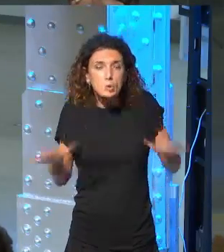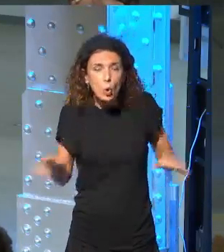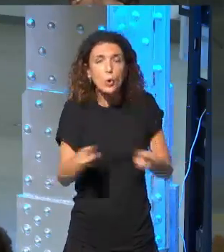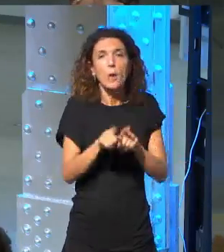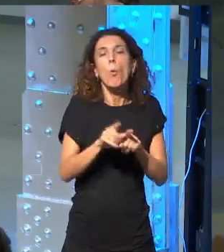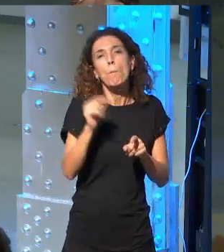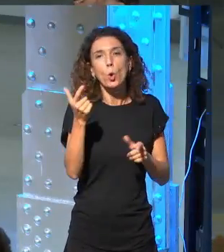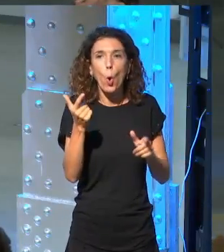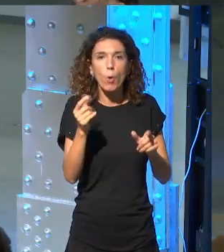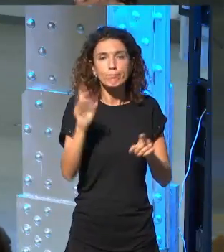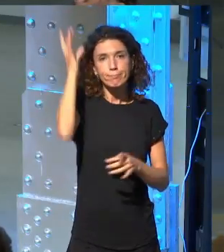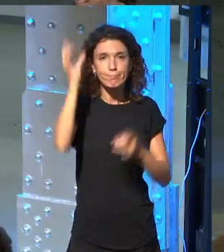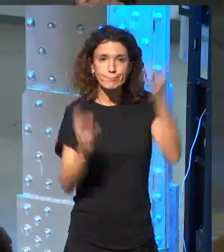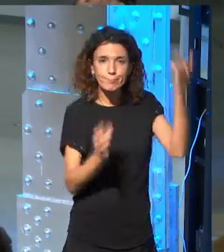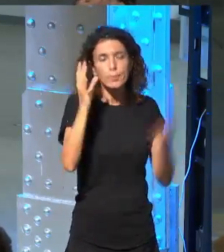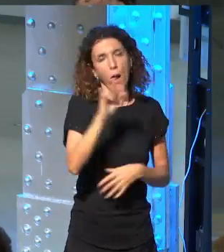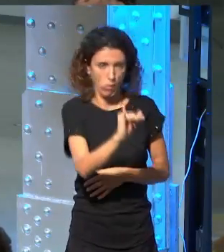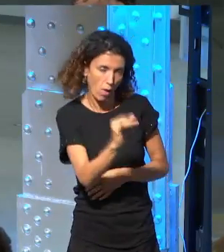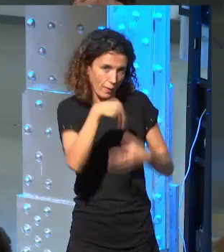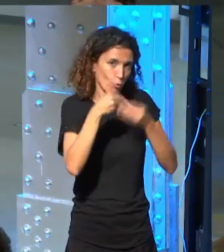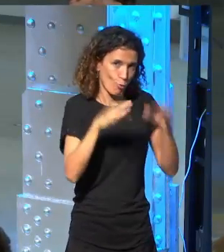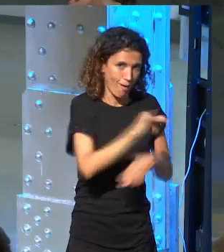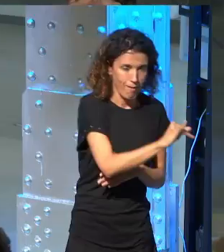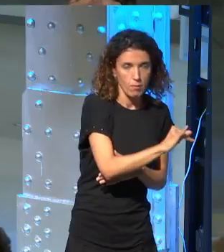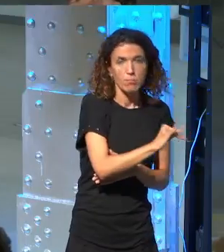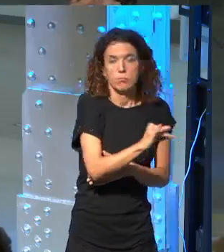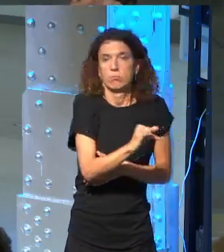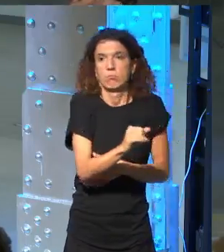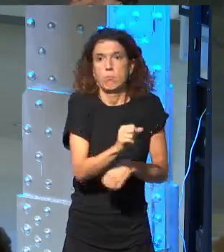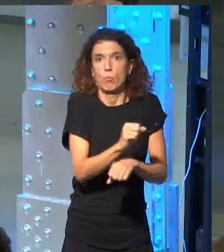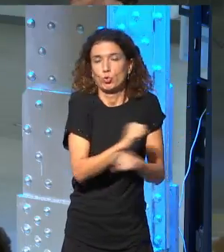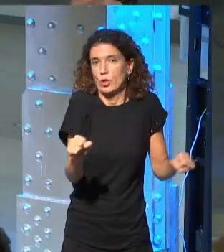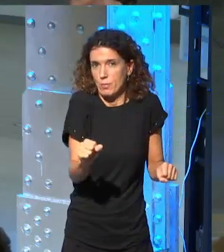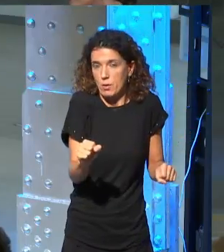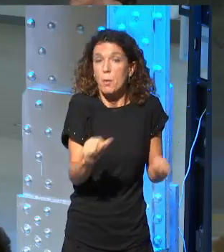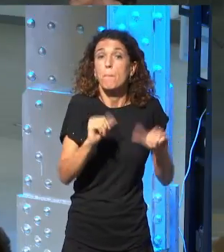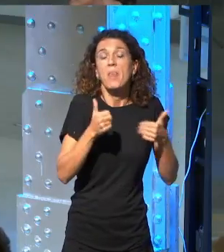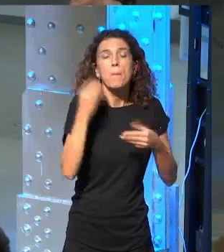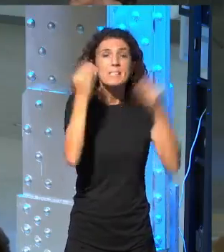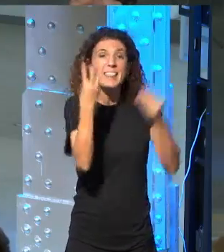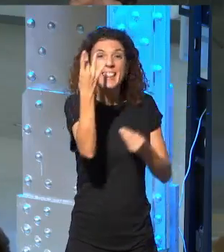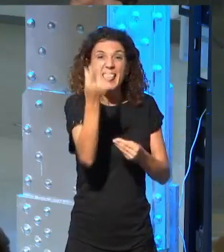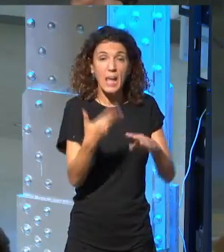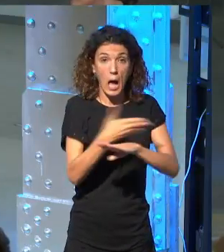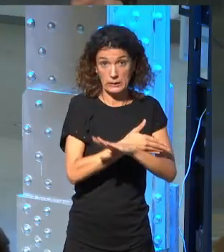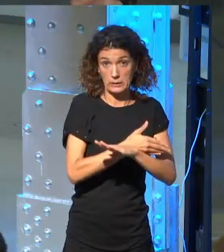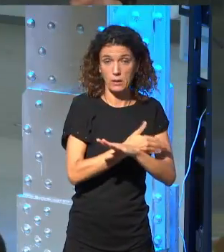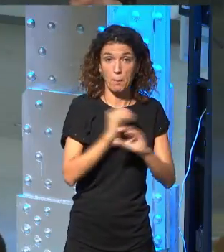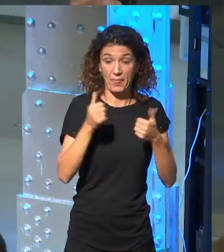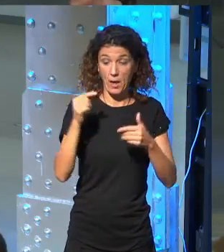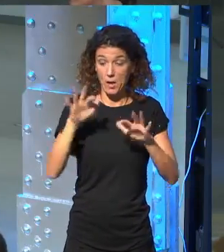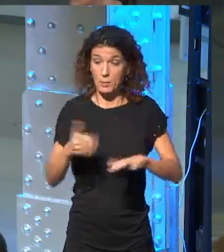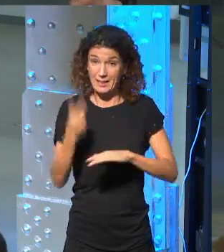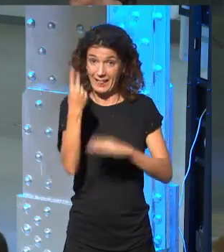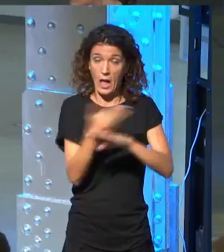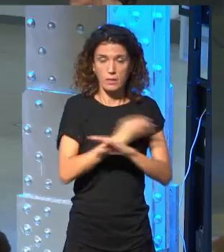un margen de improvisación que por un lado era imposible que no lo tuviera, porque como digo, esto empecé a pensarlo 3 días antes de empezar a